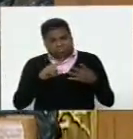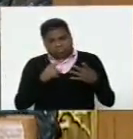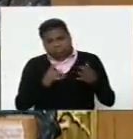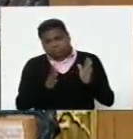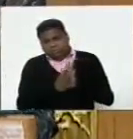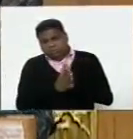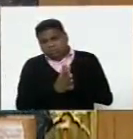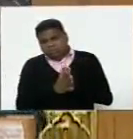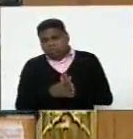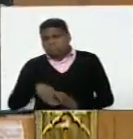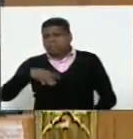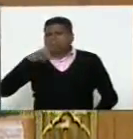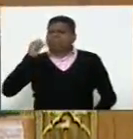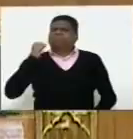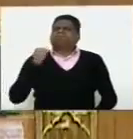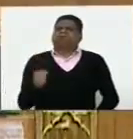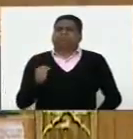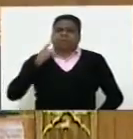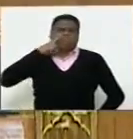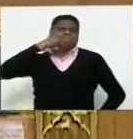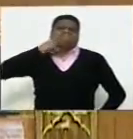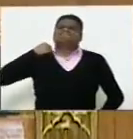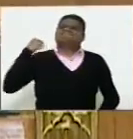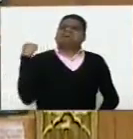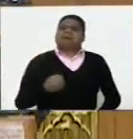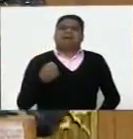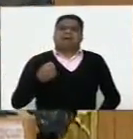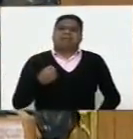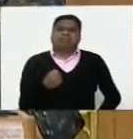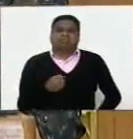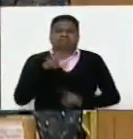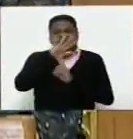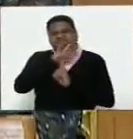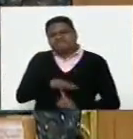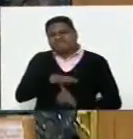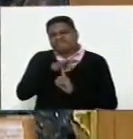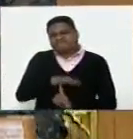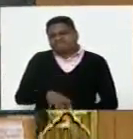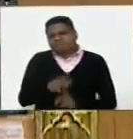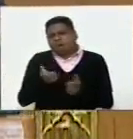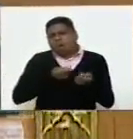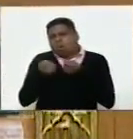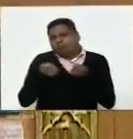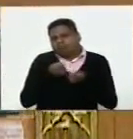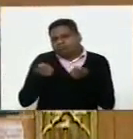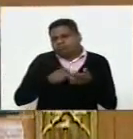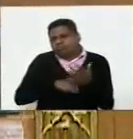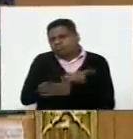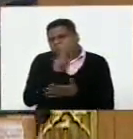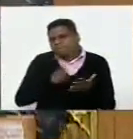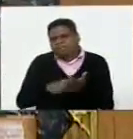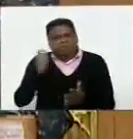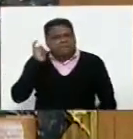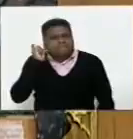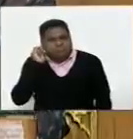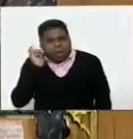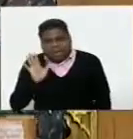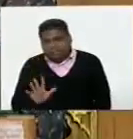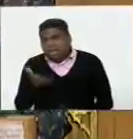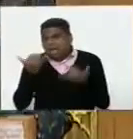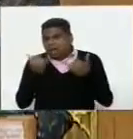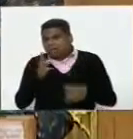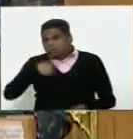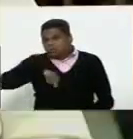del patriarcado, del machismo, de la opresión y de la dominación. Lo que estamos